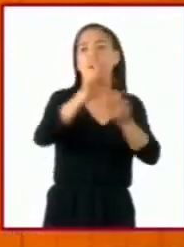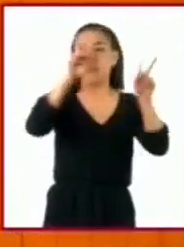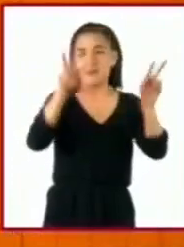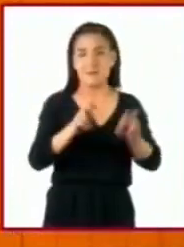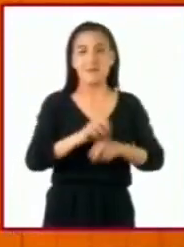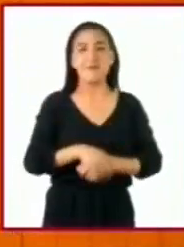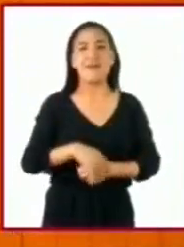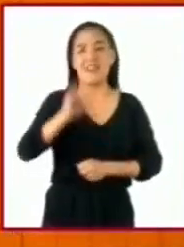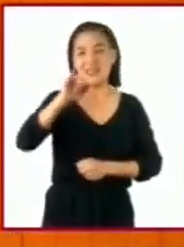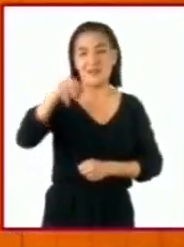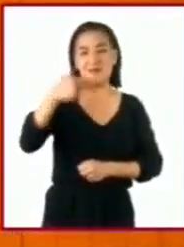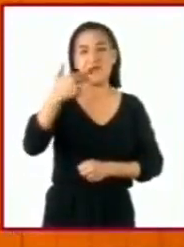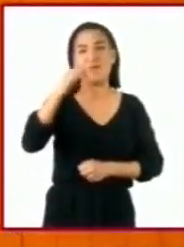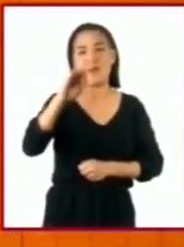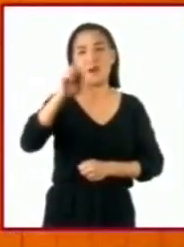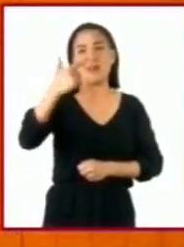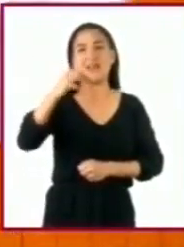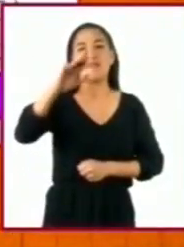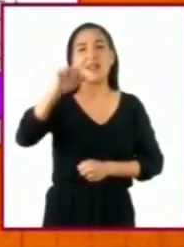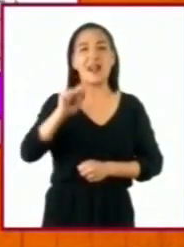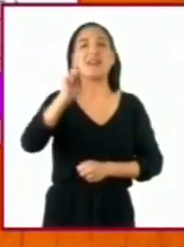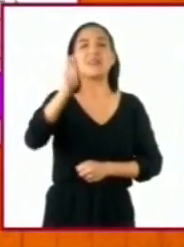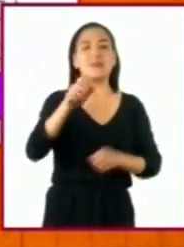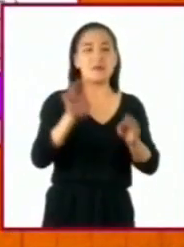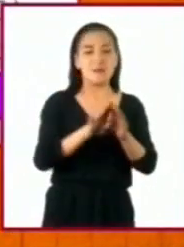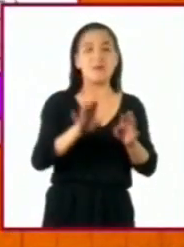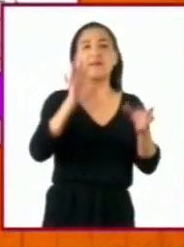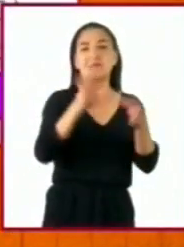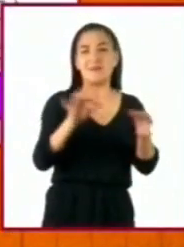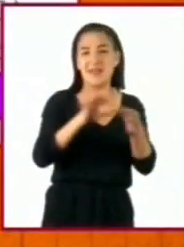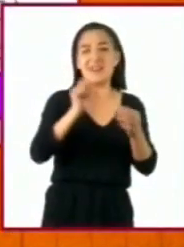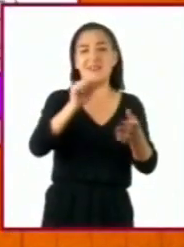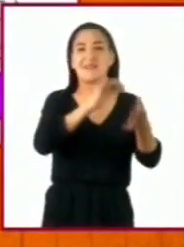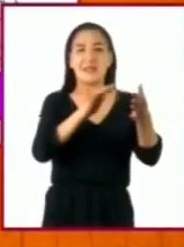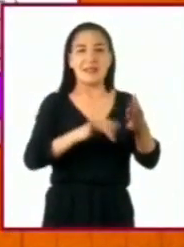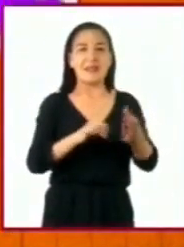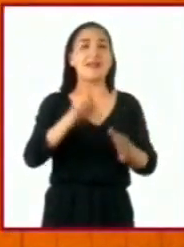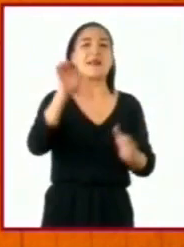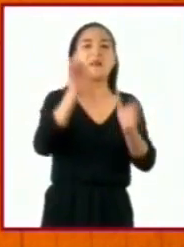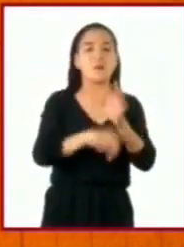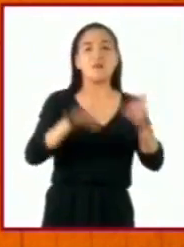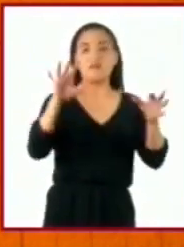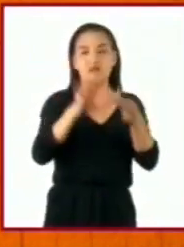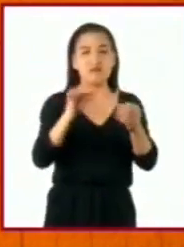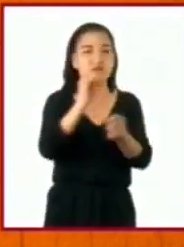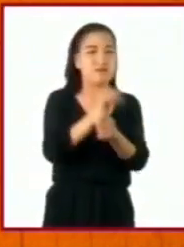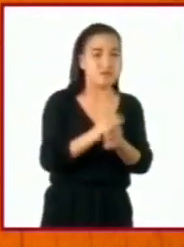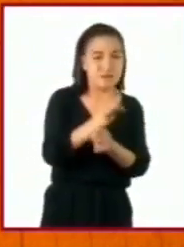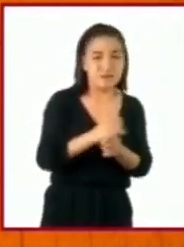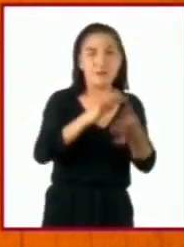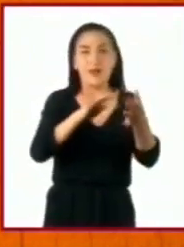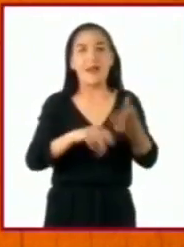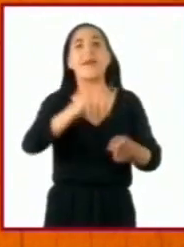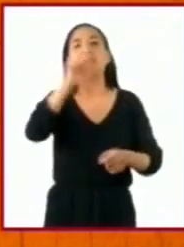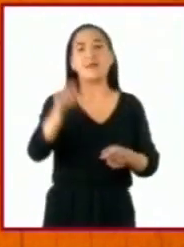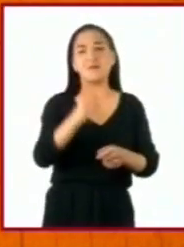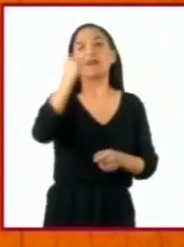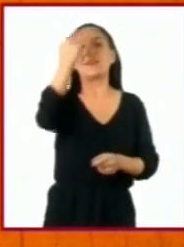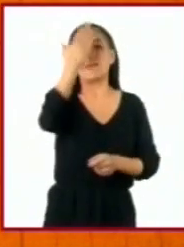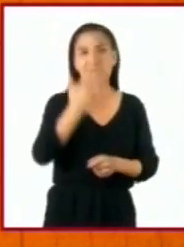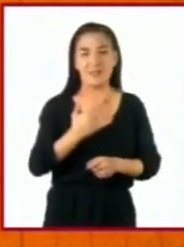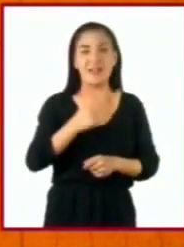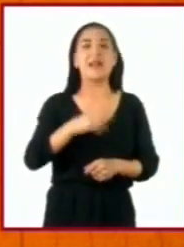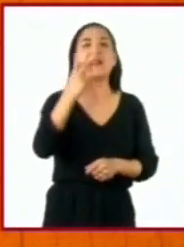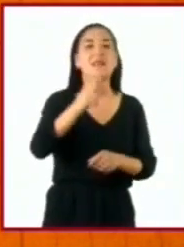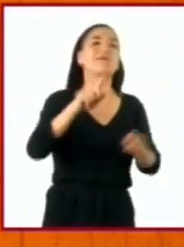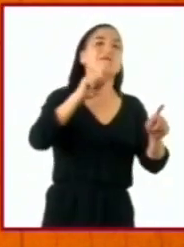Las infografías se pueden leer de diferentes maneras. Se puede comenzar por la exploración de textos y después las imágenes, o